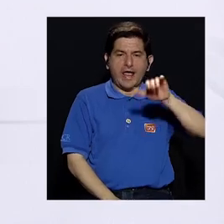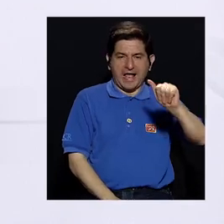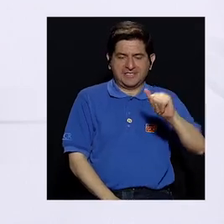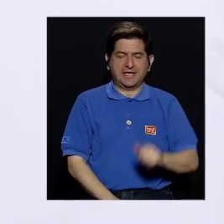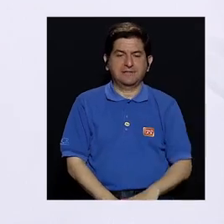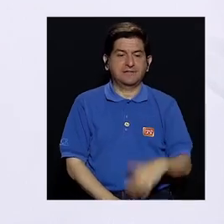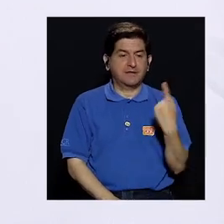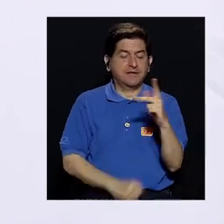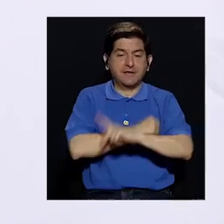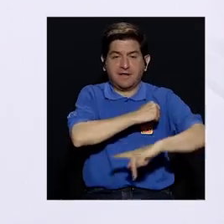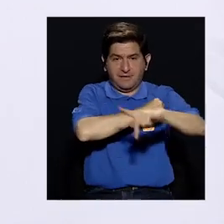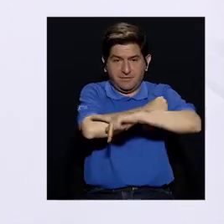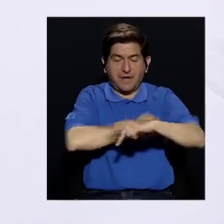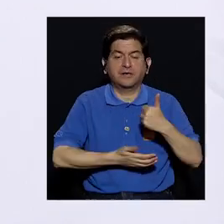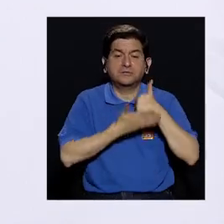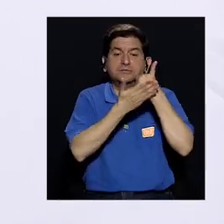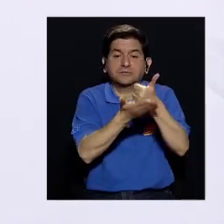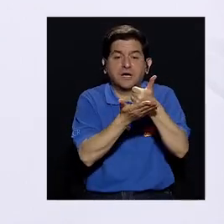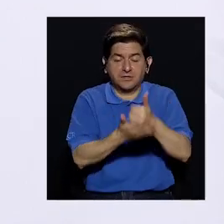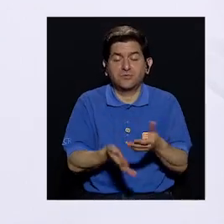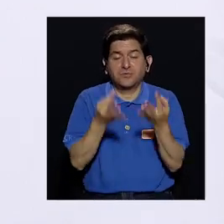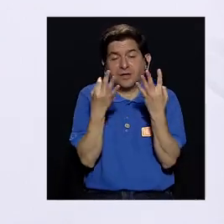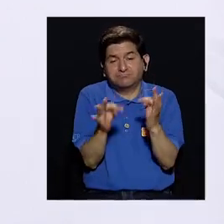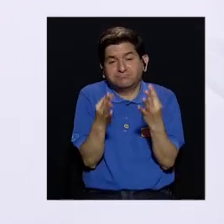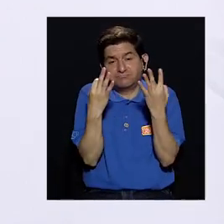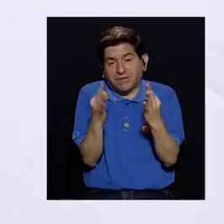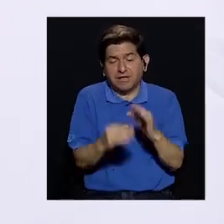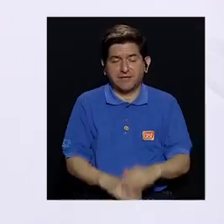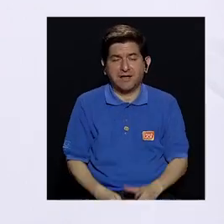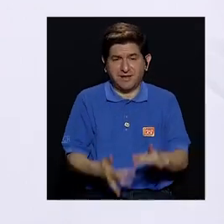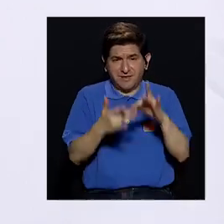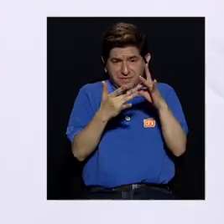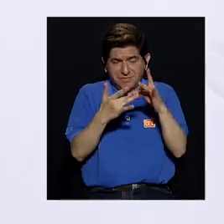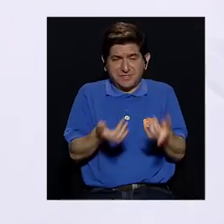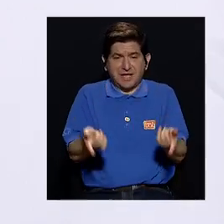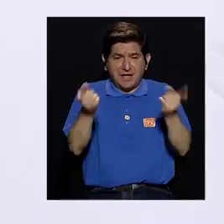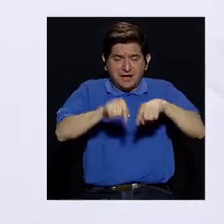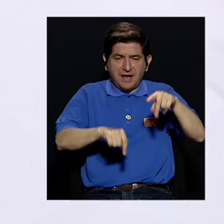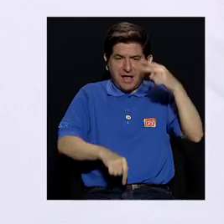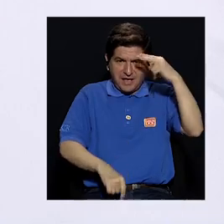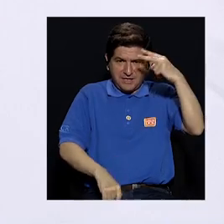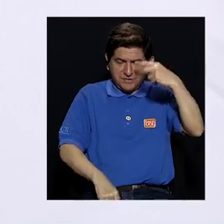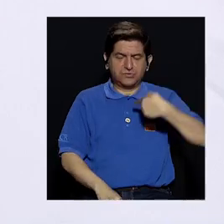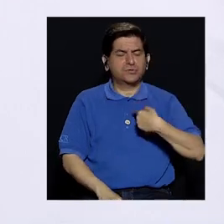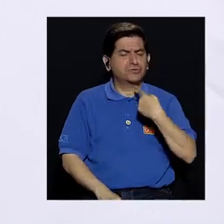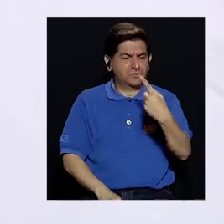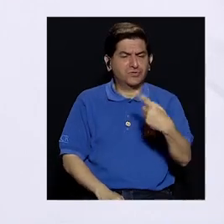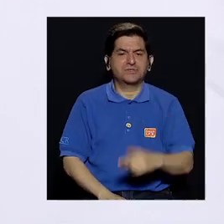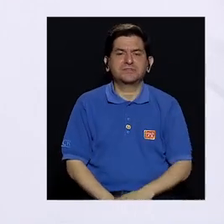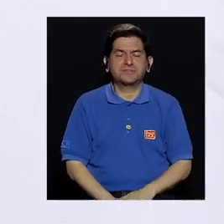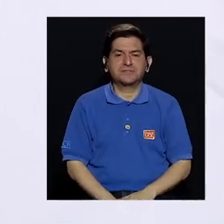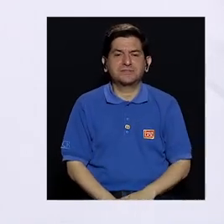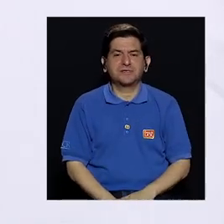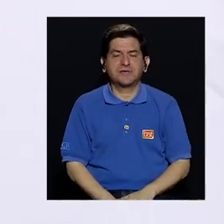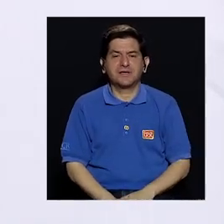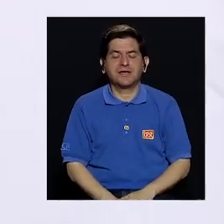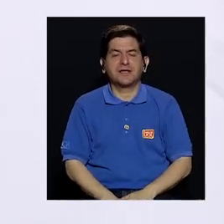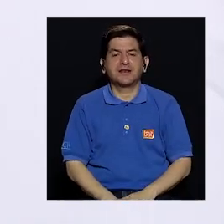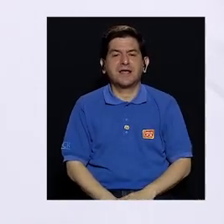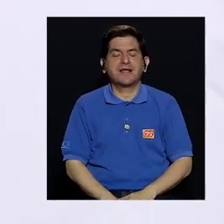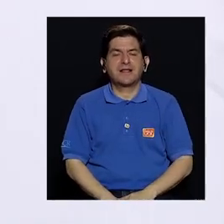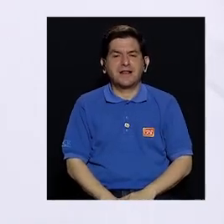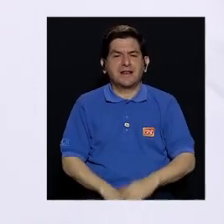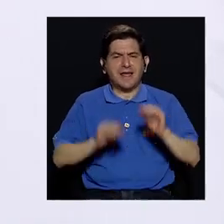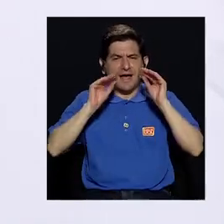esto y cada país contribuye dentro de lo posible en particular en el caso de méxico me gustaría resaltar que la academia mexicana